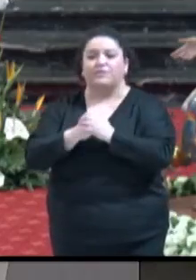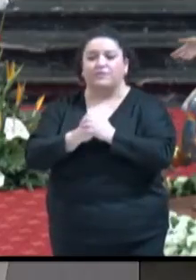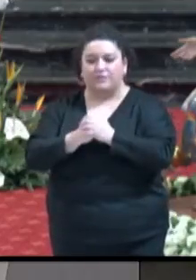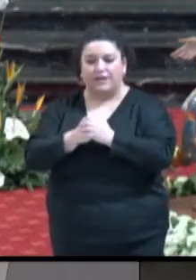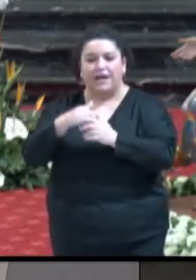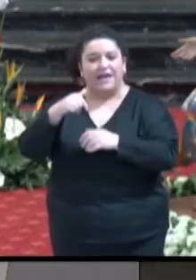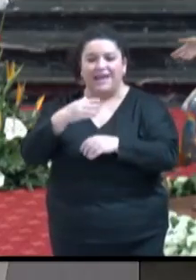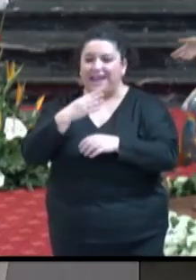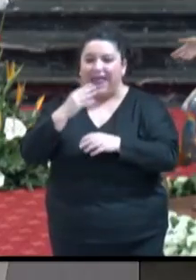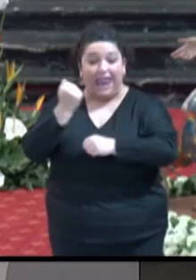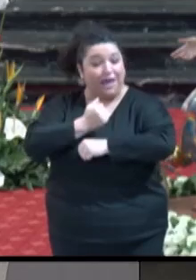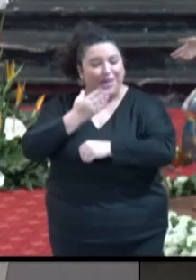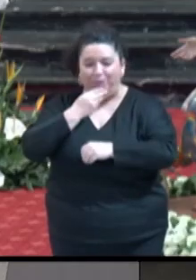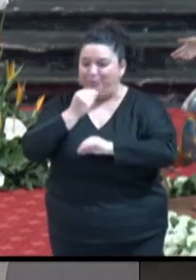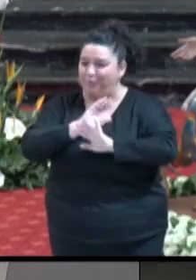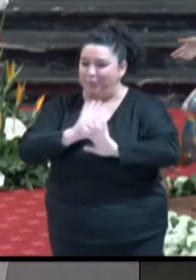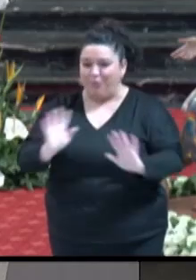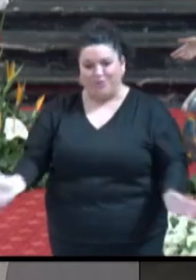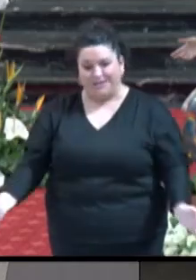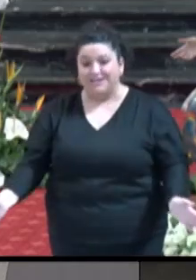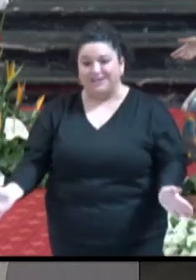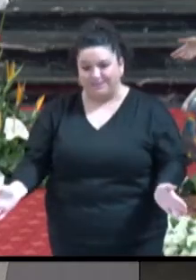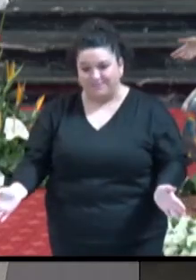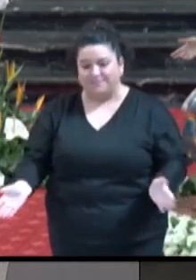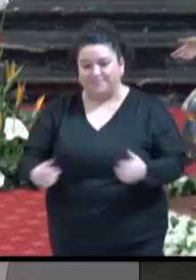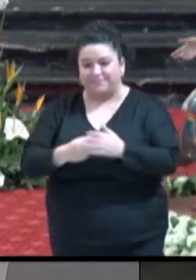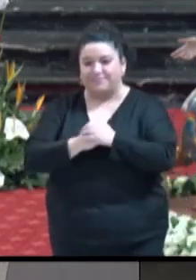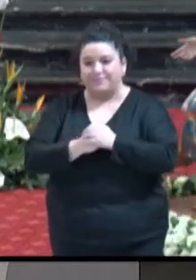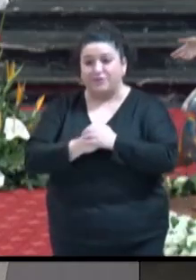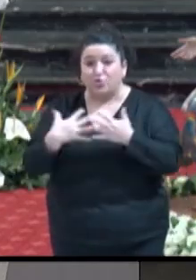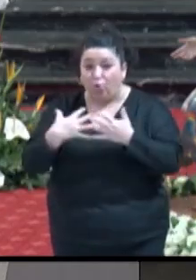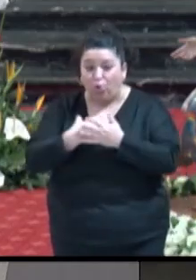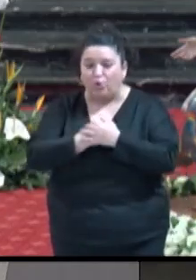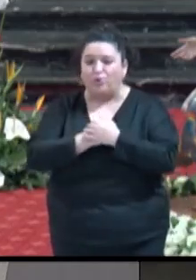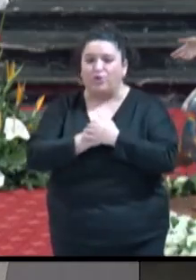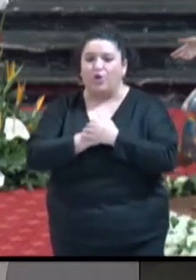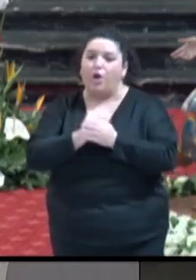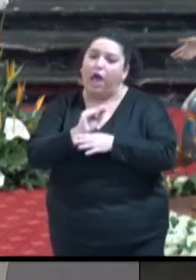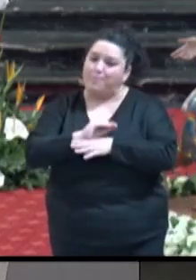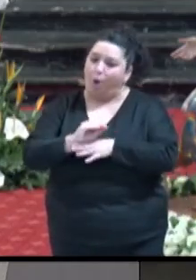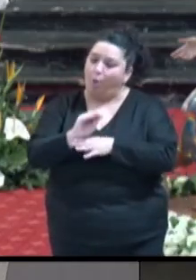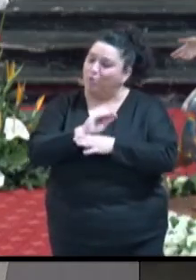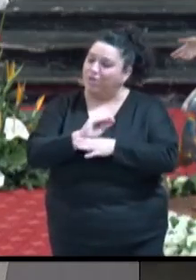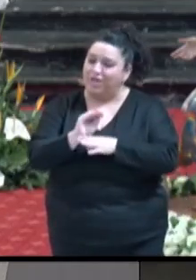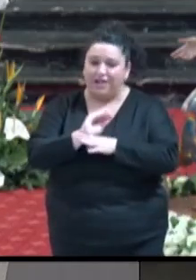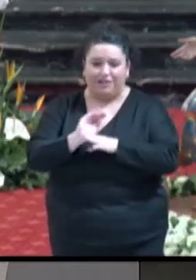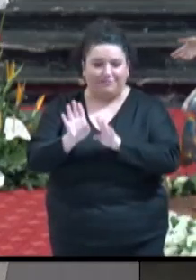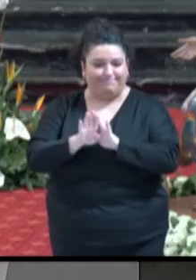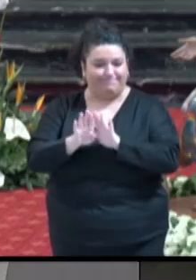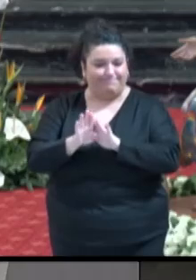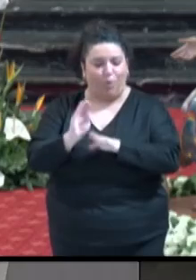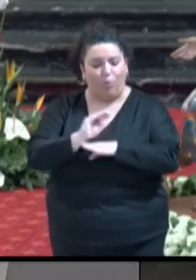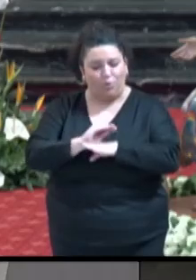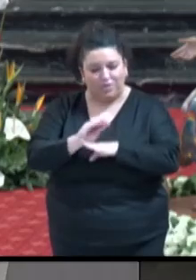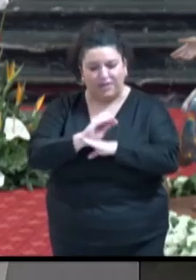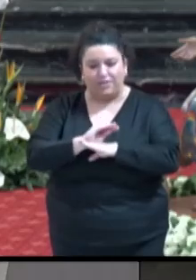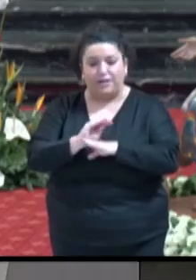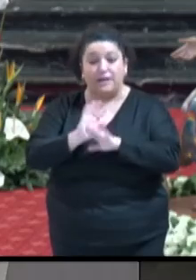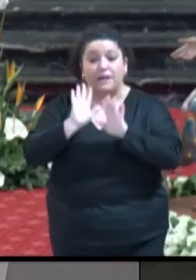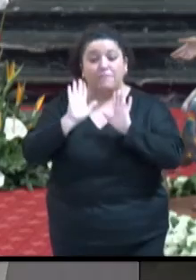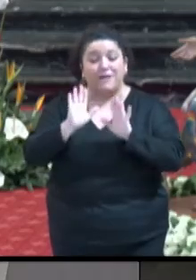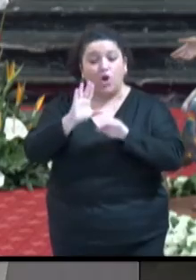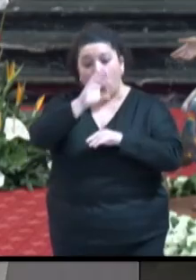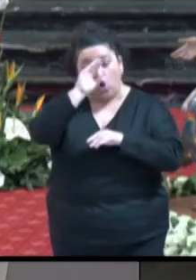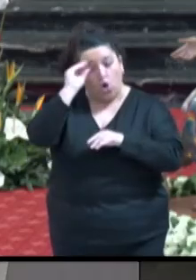la Navidad todo eso cuidémoslo mucho pero no dejemos